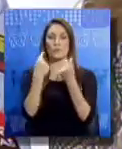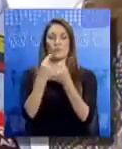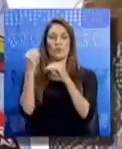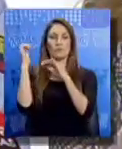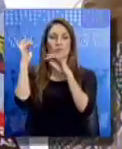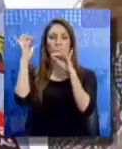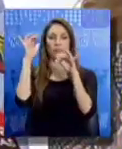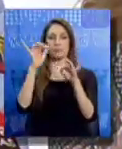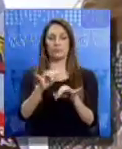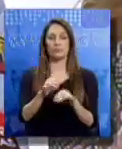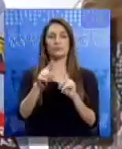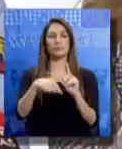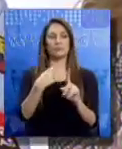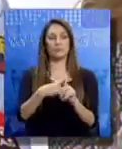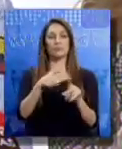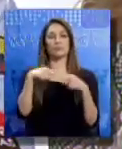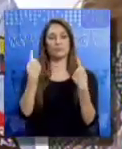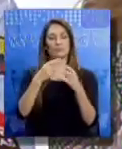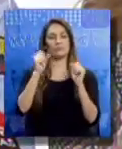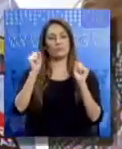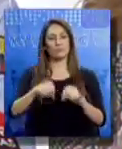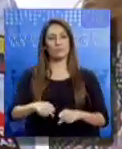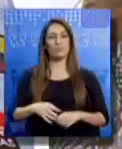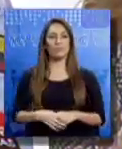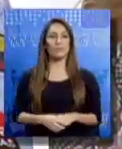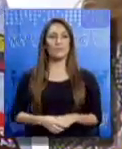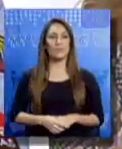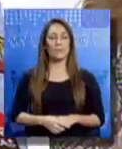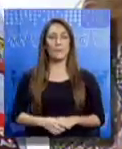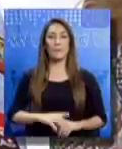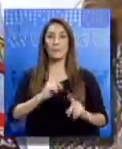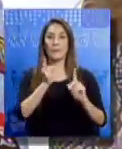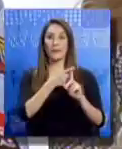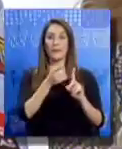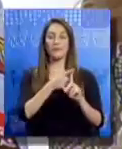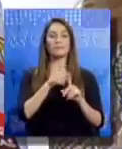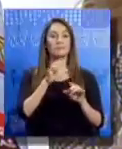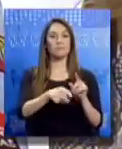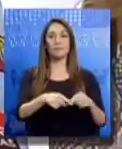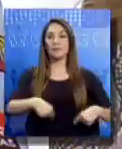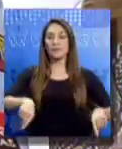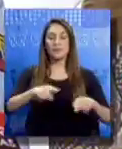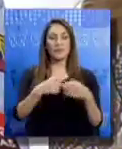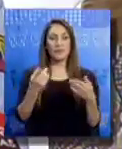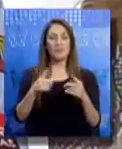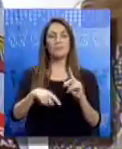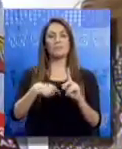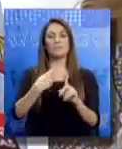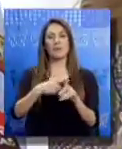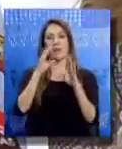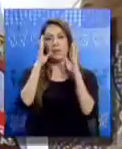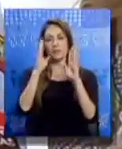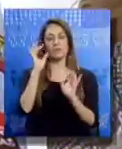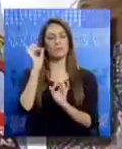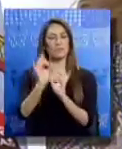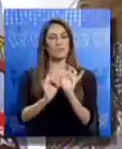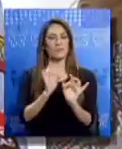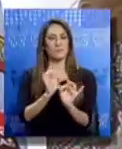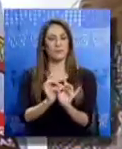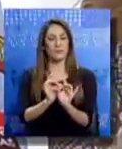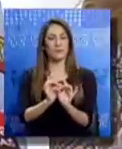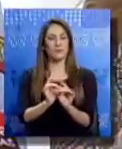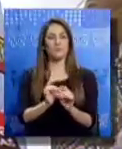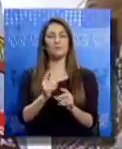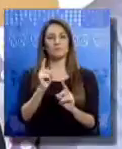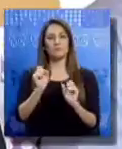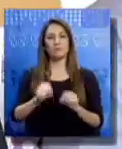las preocupaciones es que todas estén, primero, que encuentren espacio y, segundo, que estén muy bien atendidas. Es una forma también de